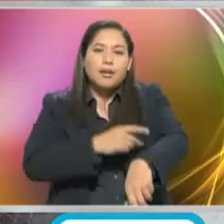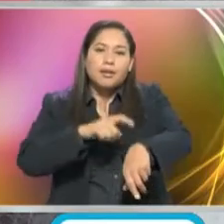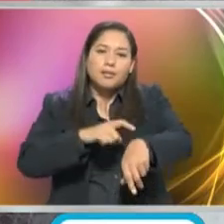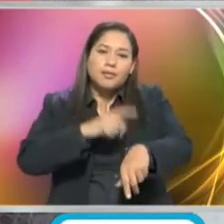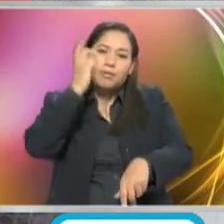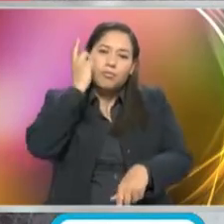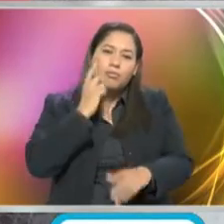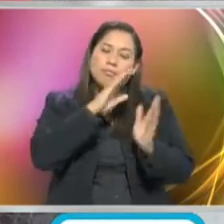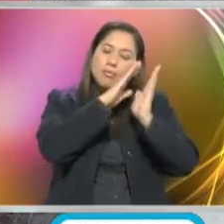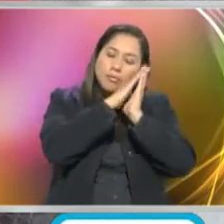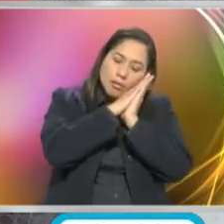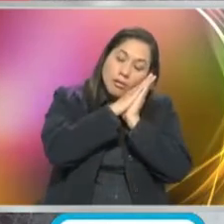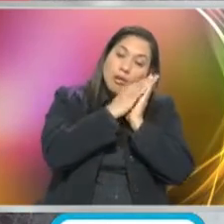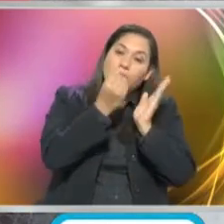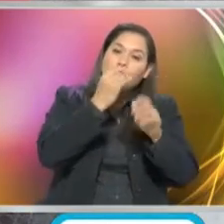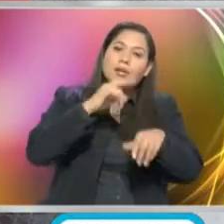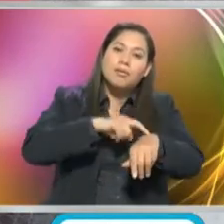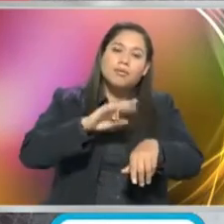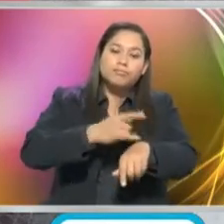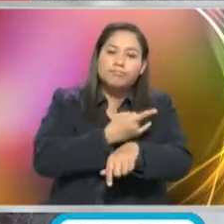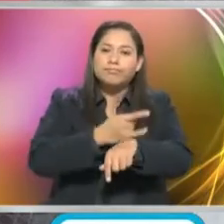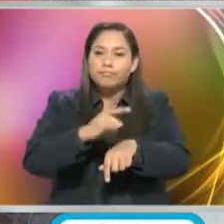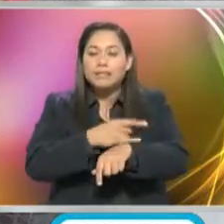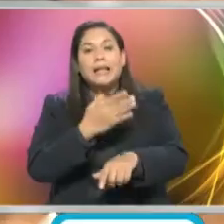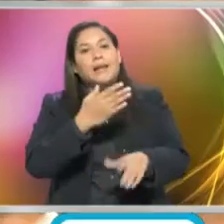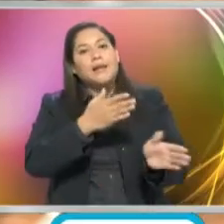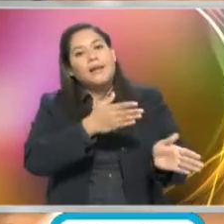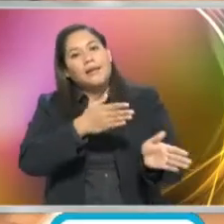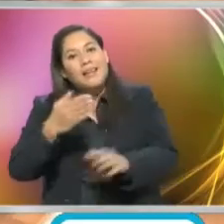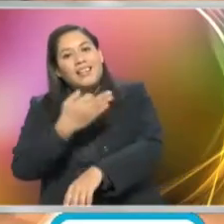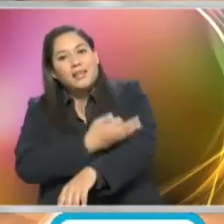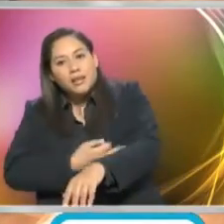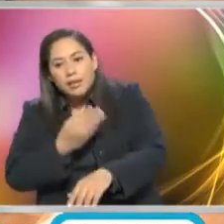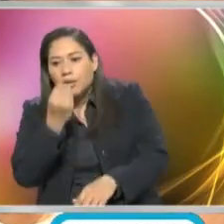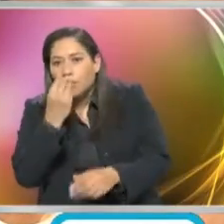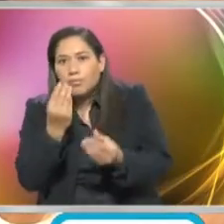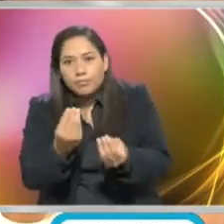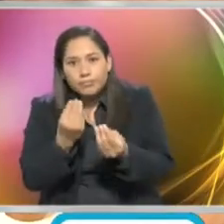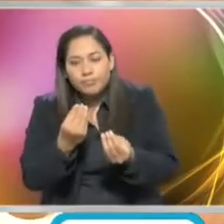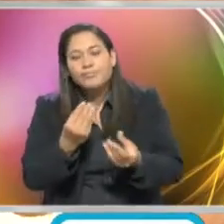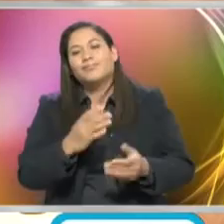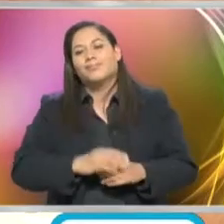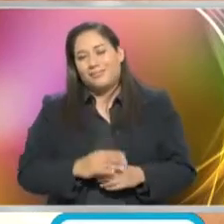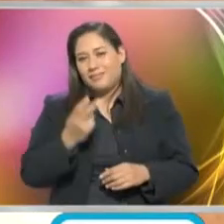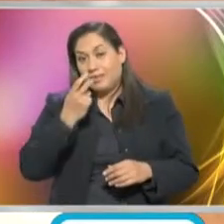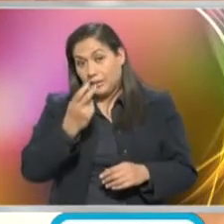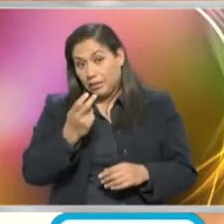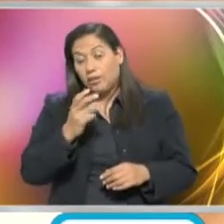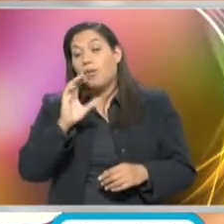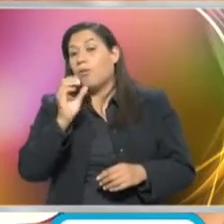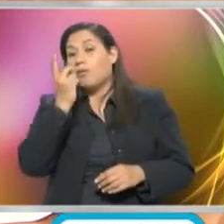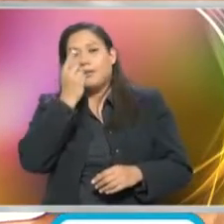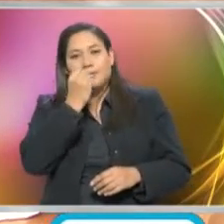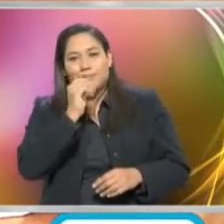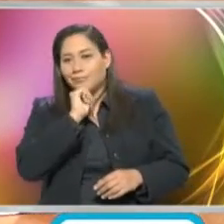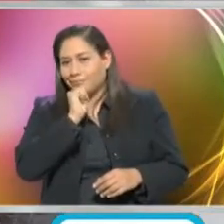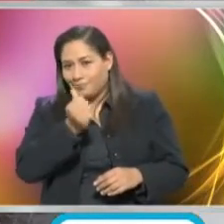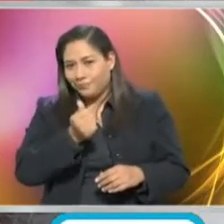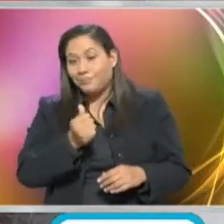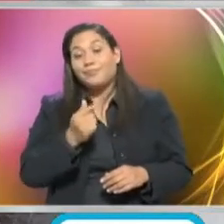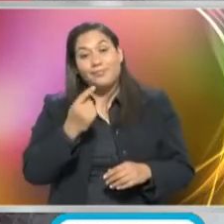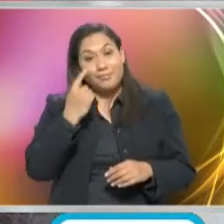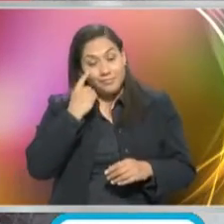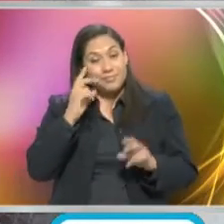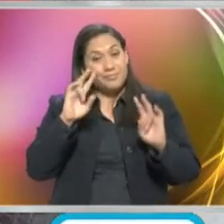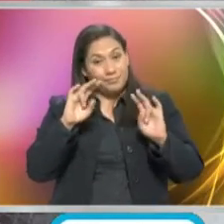tarde, no comes a tus horas, comes muy tarde, pero muy fuerte. Estos hábitos, o no desayunas, ojo